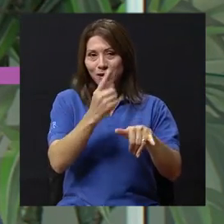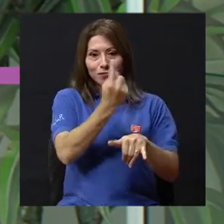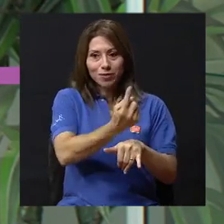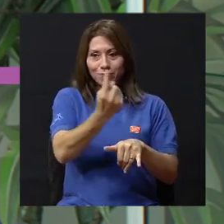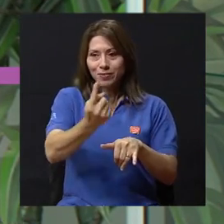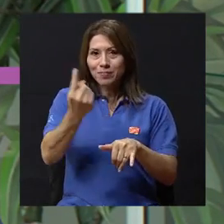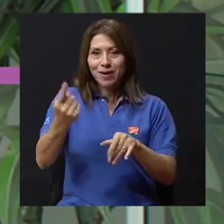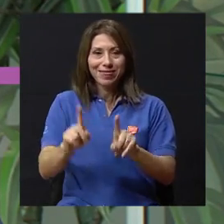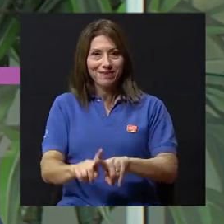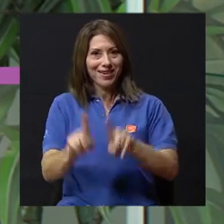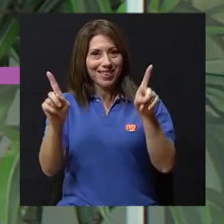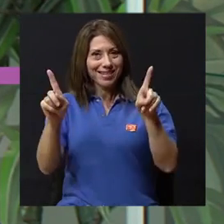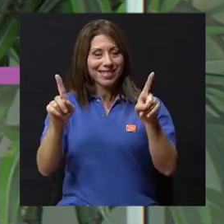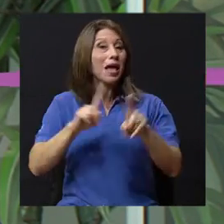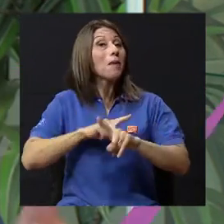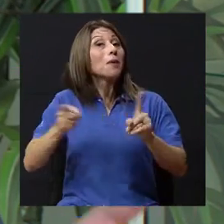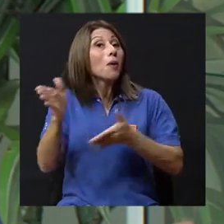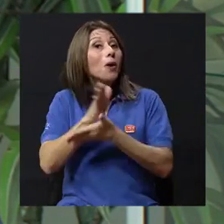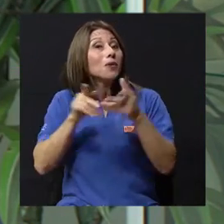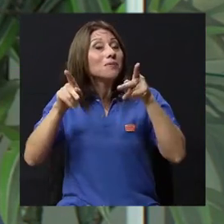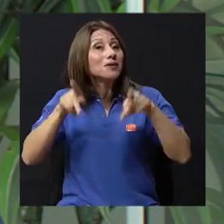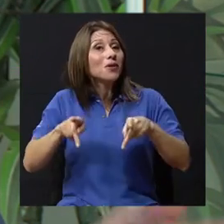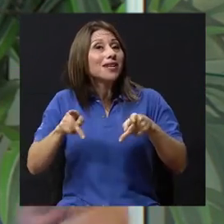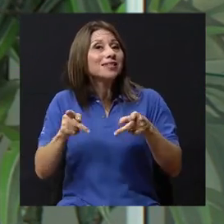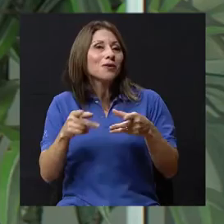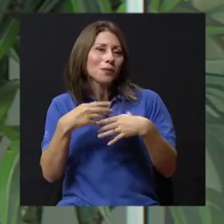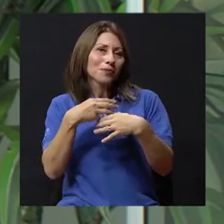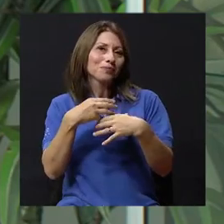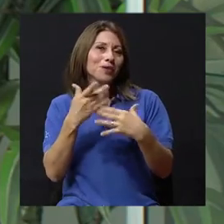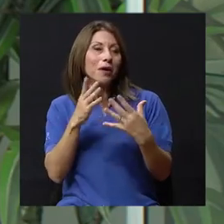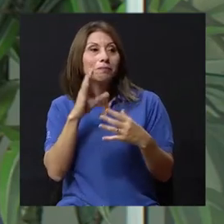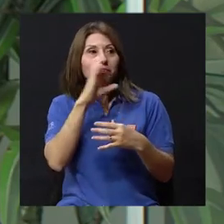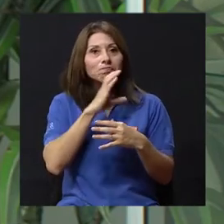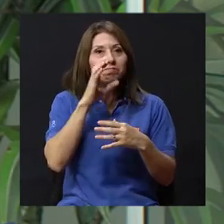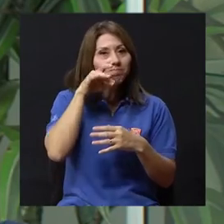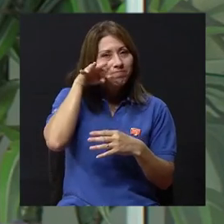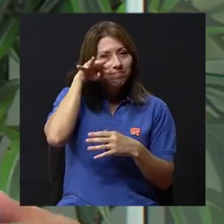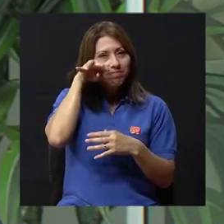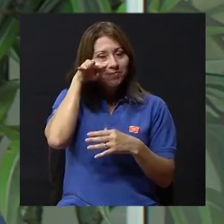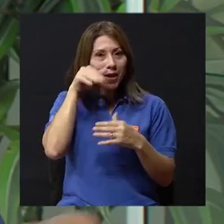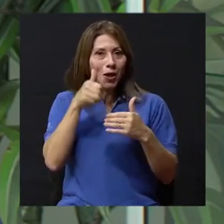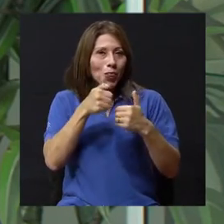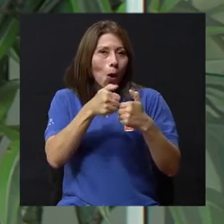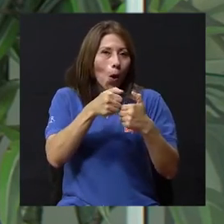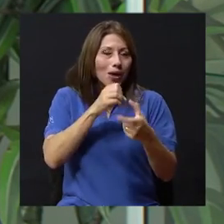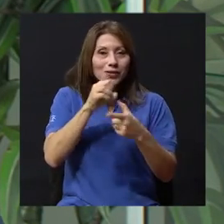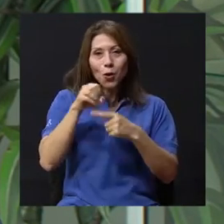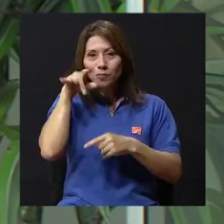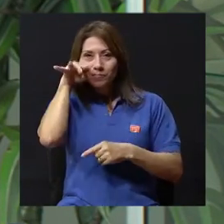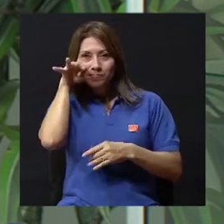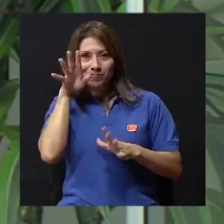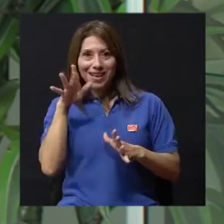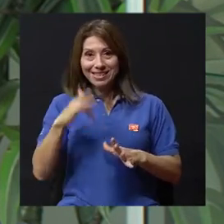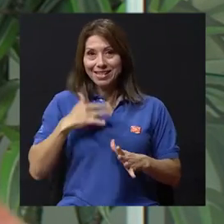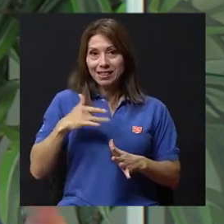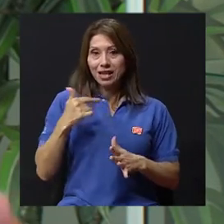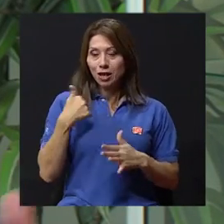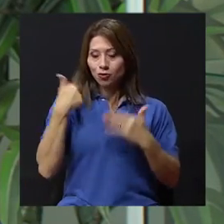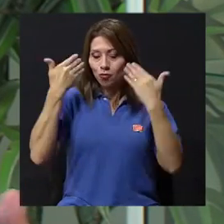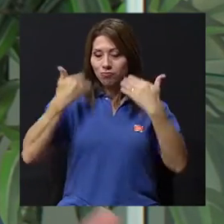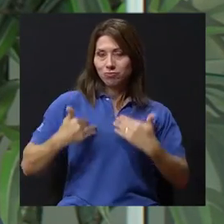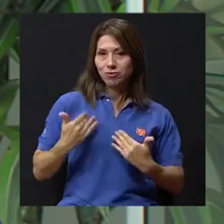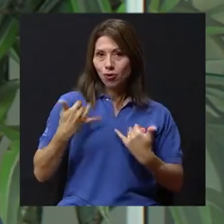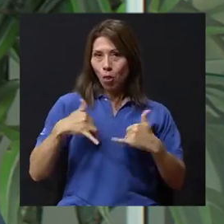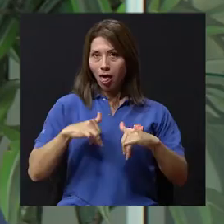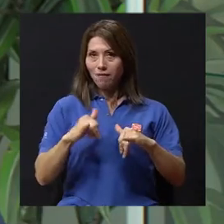periodo. Pero a algunos les da por hacerse o de novias, o tal vez ni siquiera novias, simplemente seducir y coquetear. Sentir que yo todavía